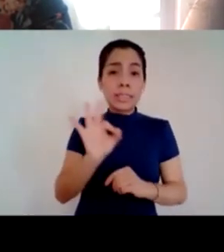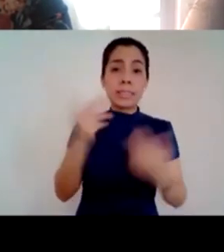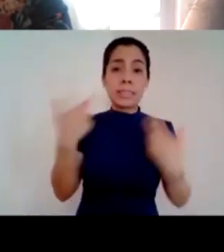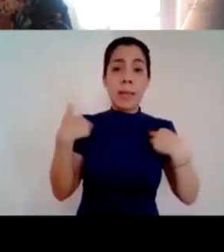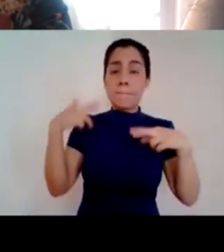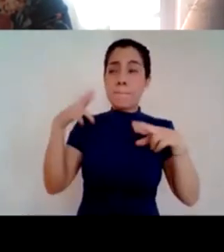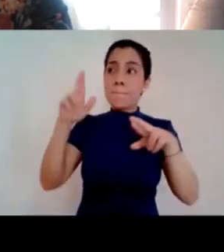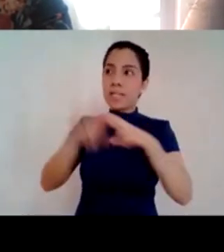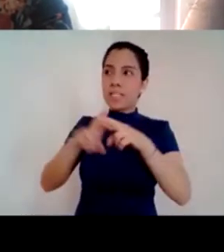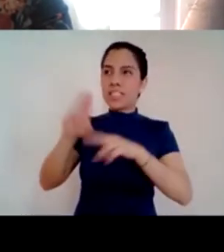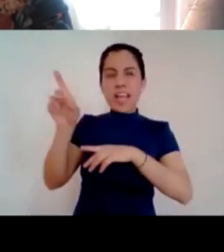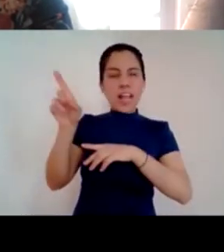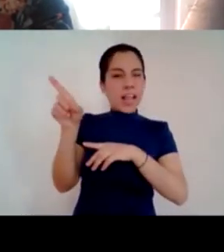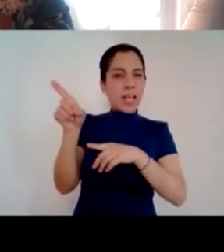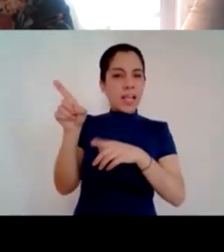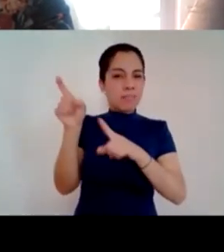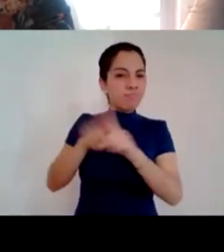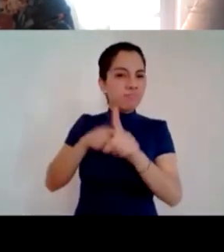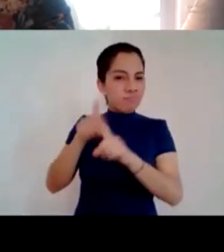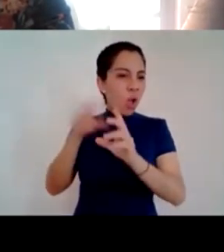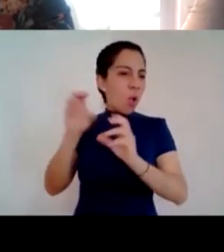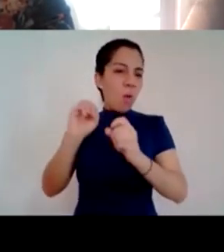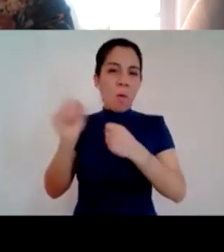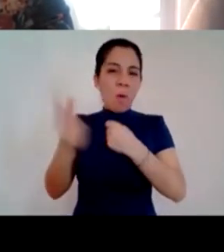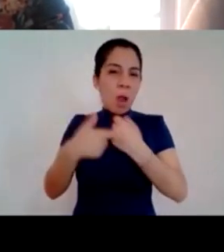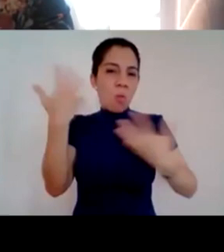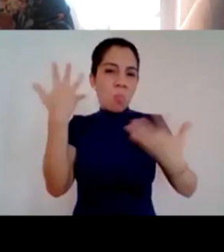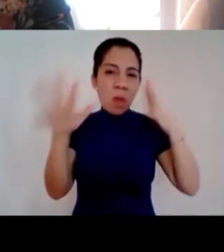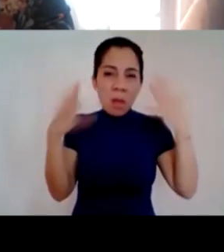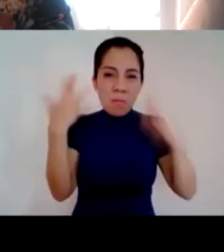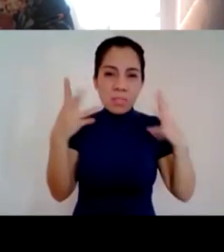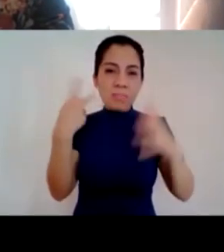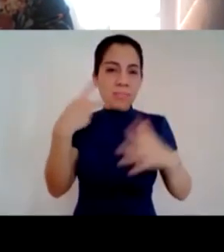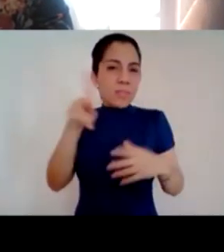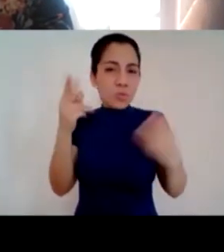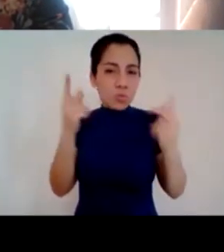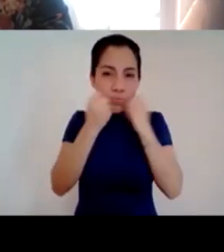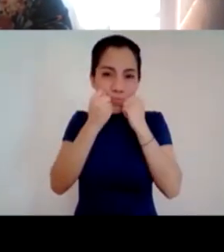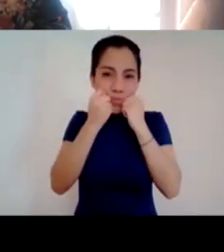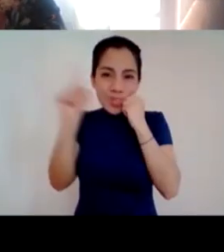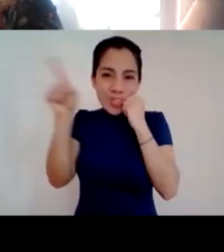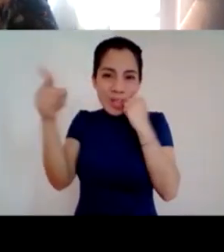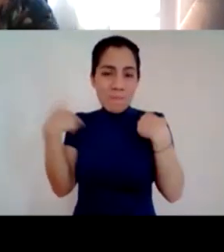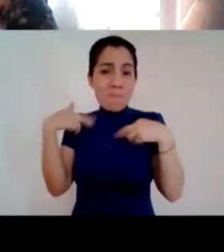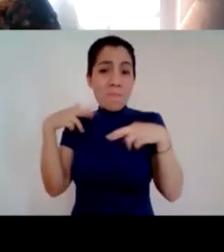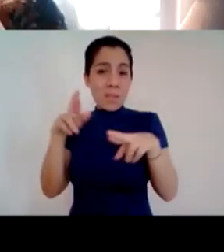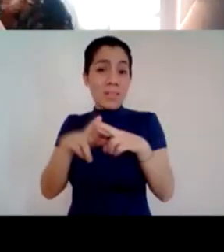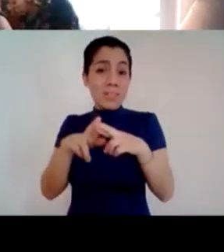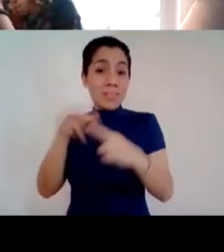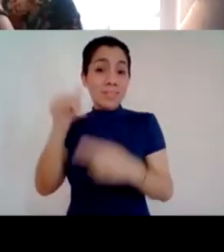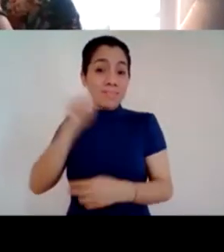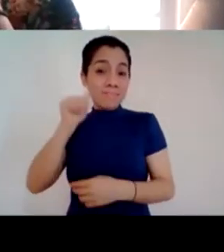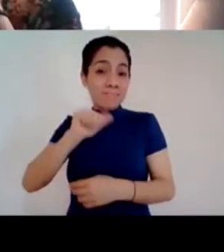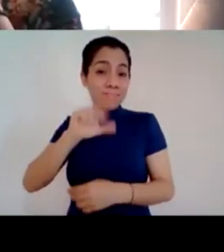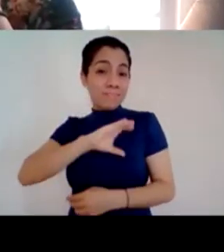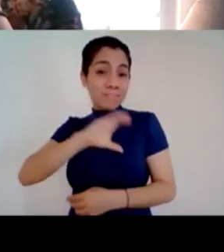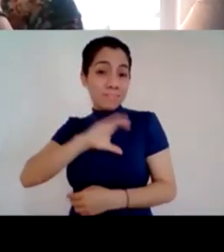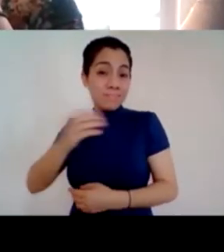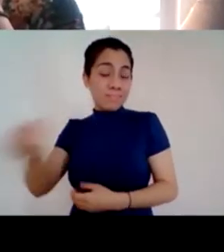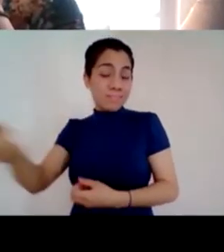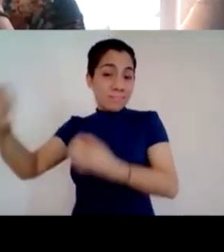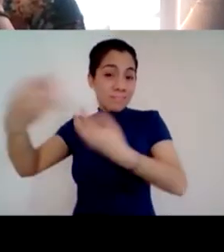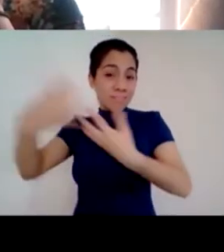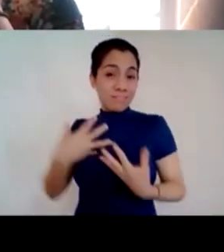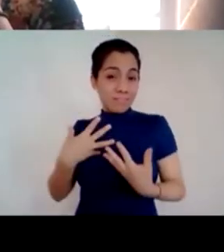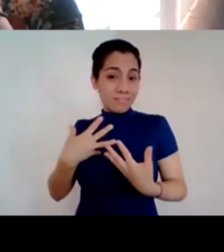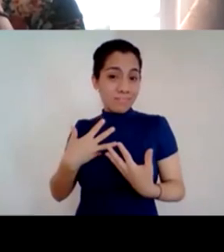barrabasadas que hayamos podido hacer puede haber abuso bueno es una cuestión de dosis ¿no